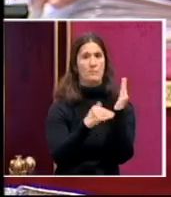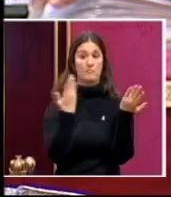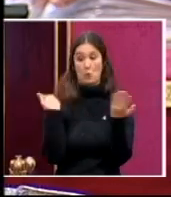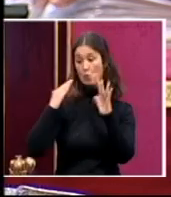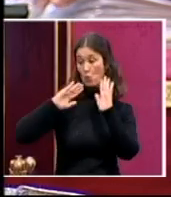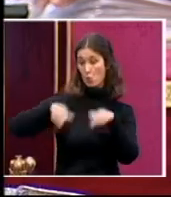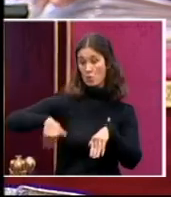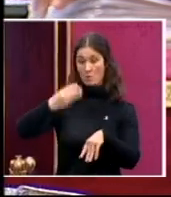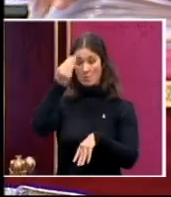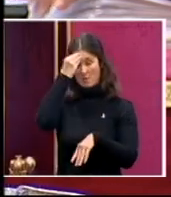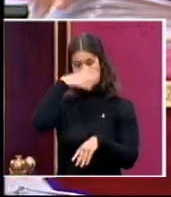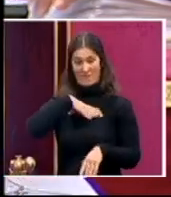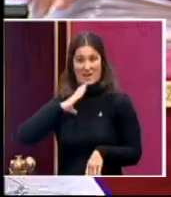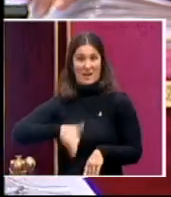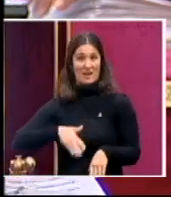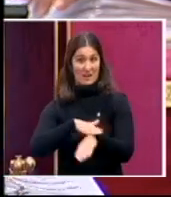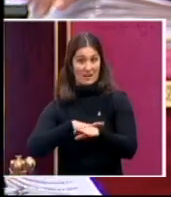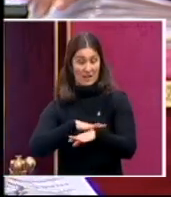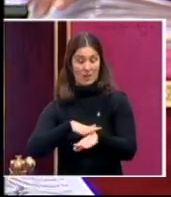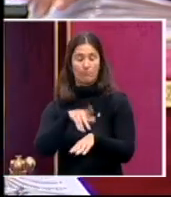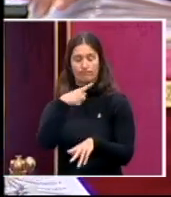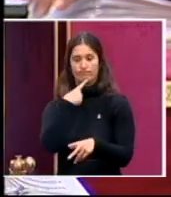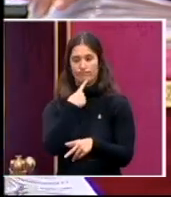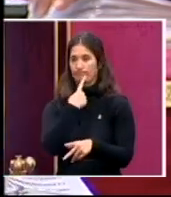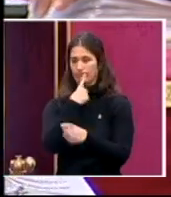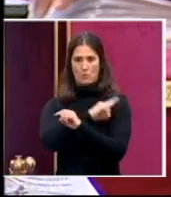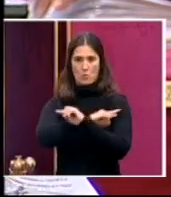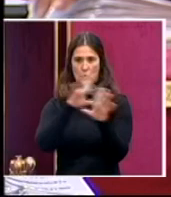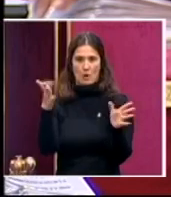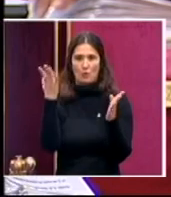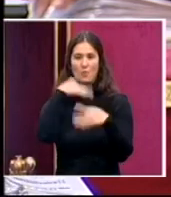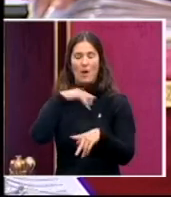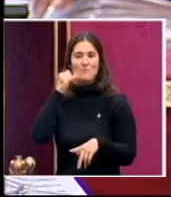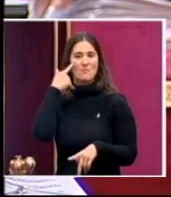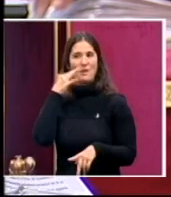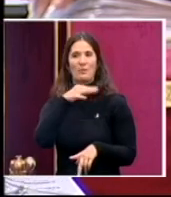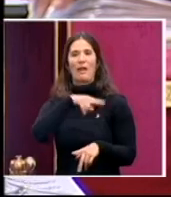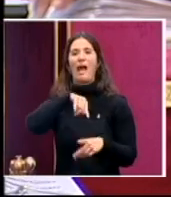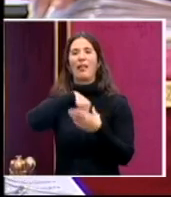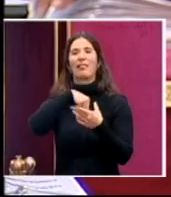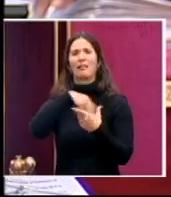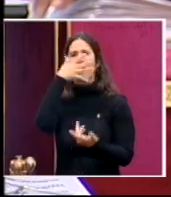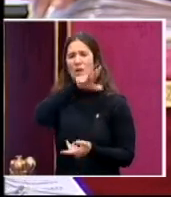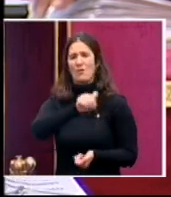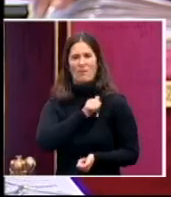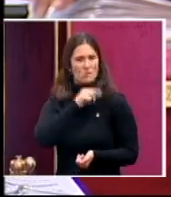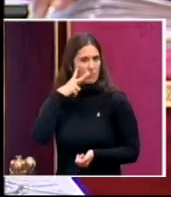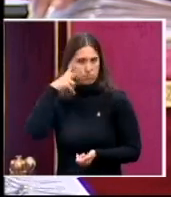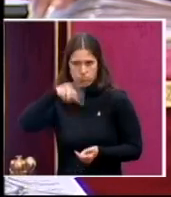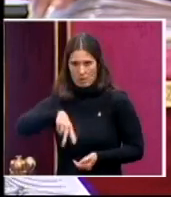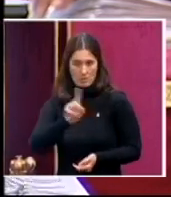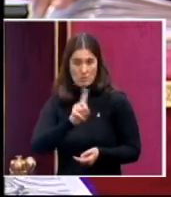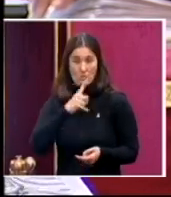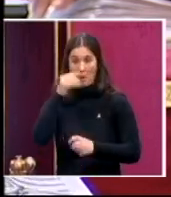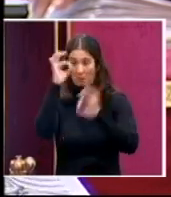última memoria de la Fiscalía General del Estado despeja cualquier duda respecto al prejuicio de las denuncias falsas, afirmando que el